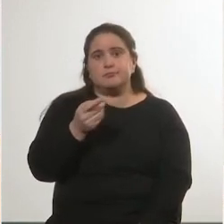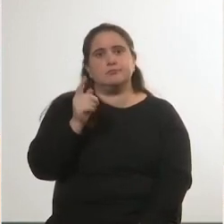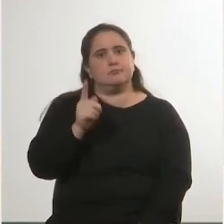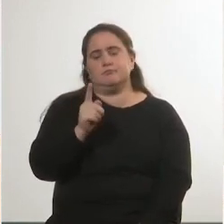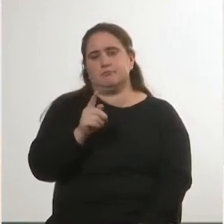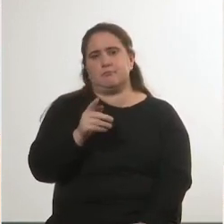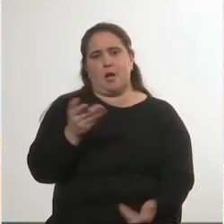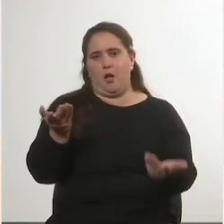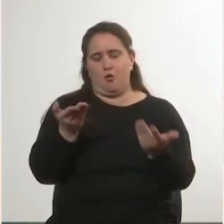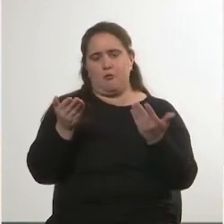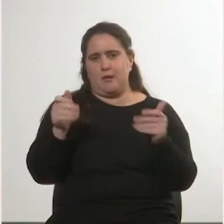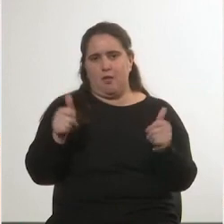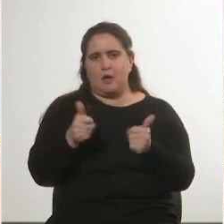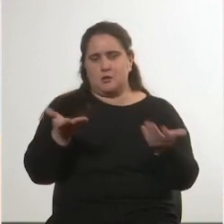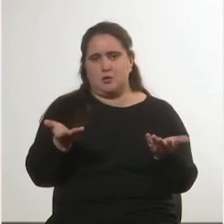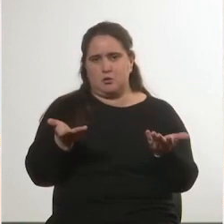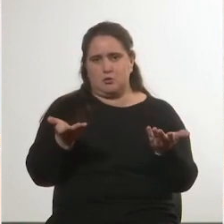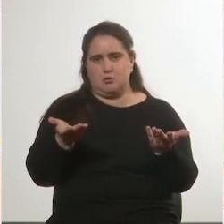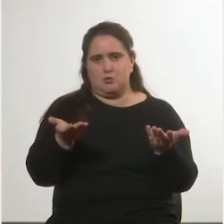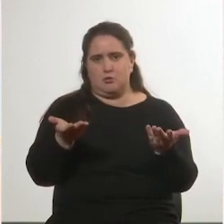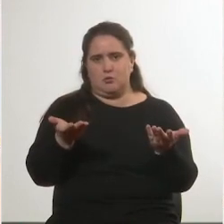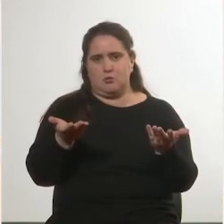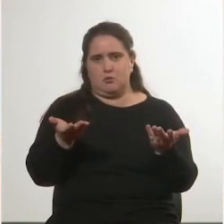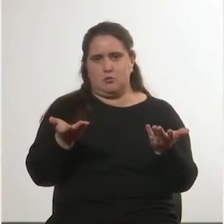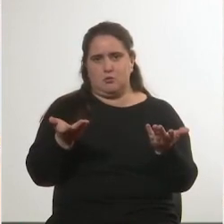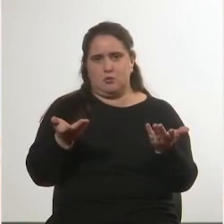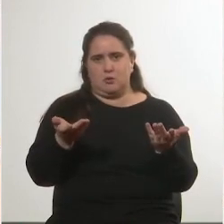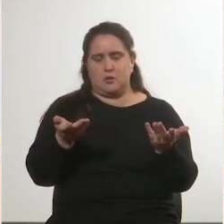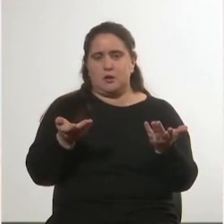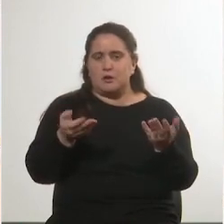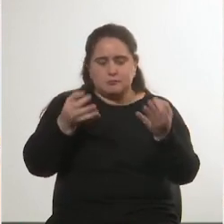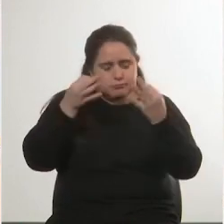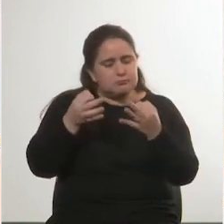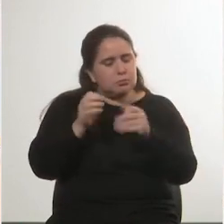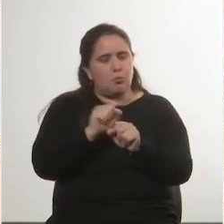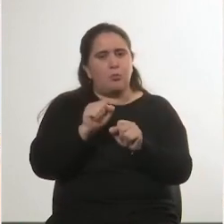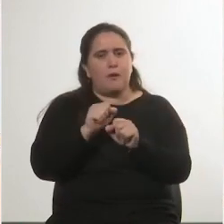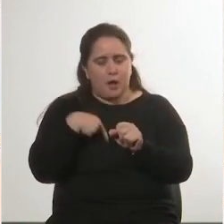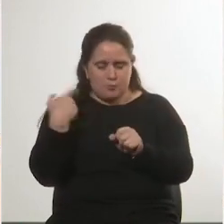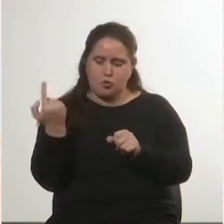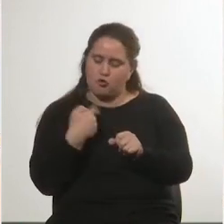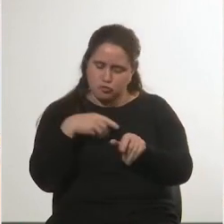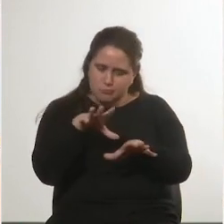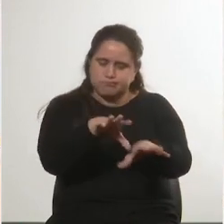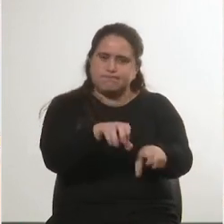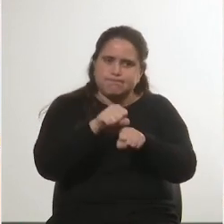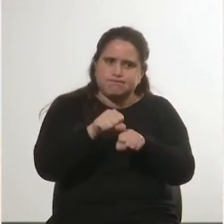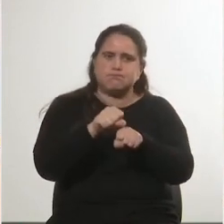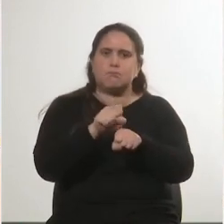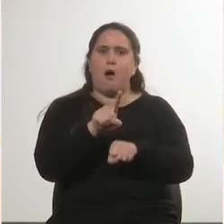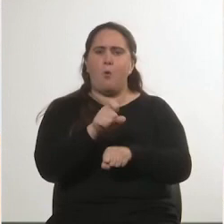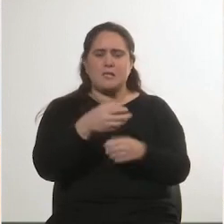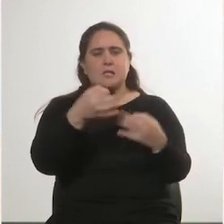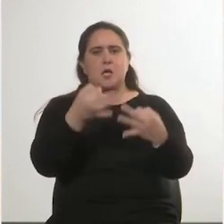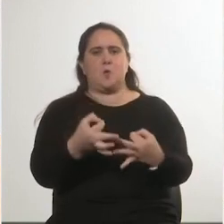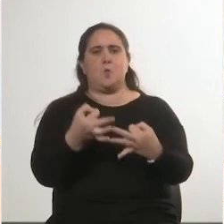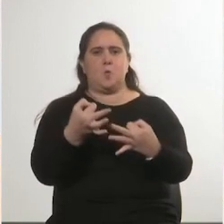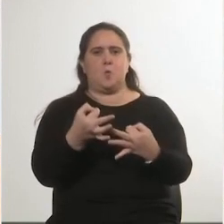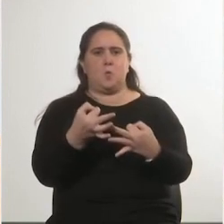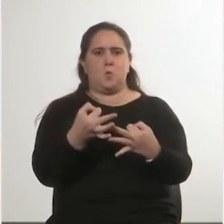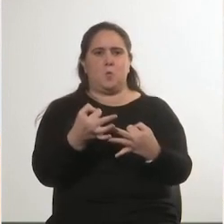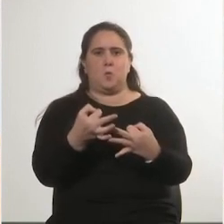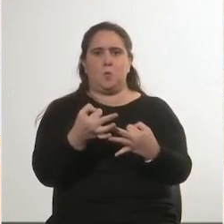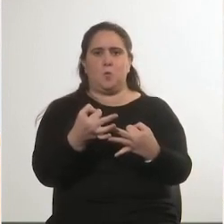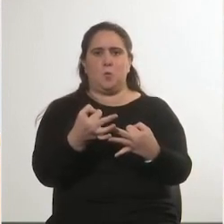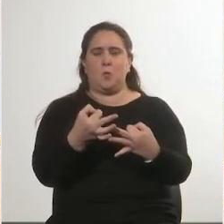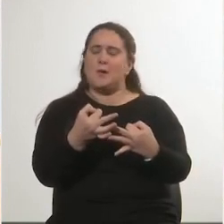se ha encarado de una vez por todas tener nuestra toma de agua segura, la que nunca